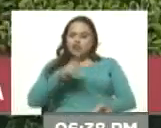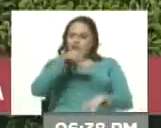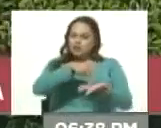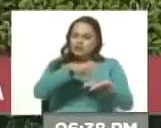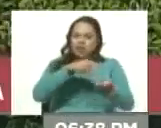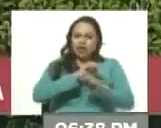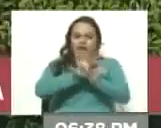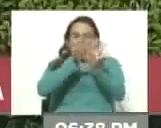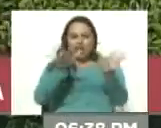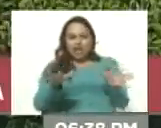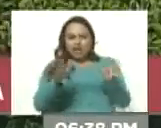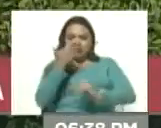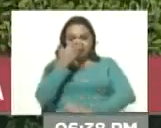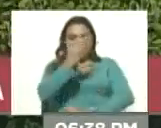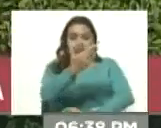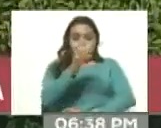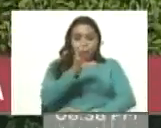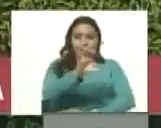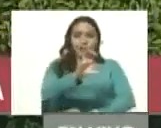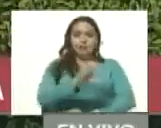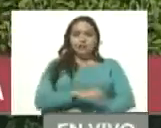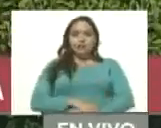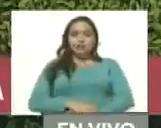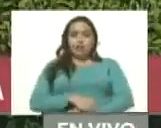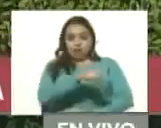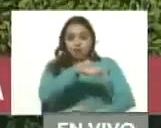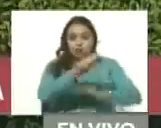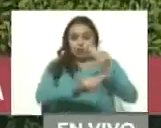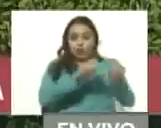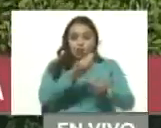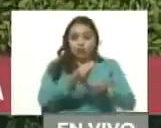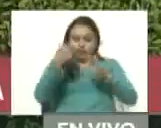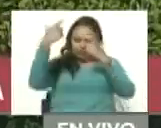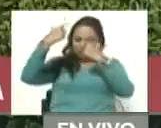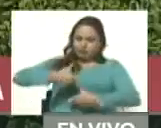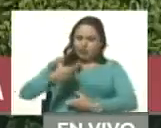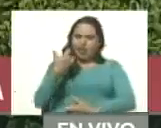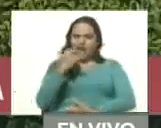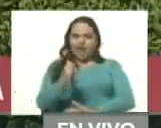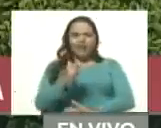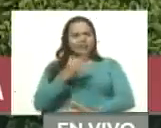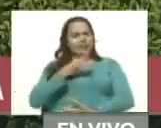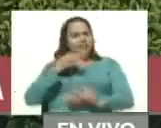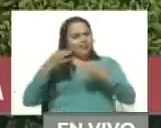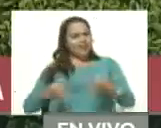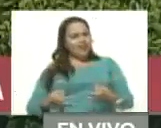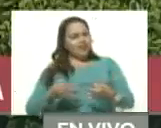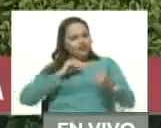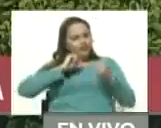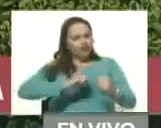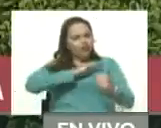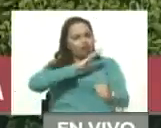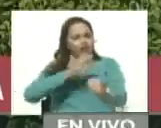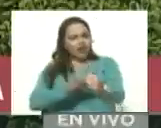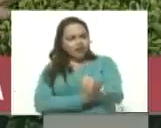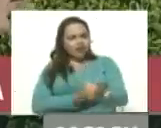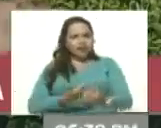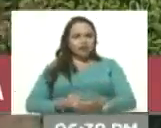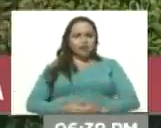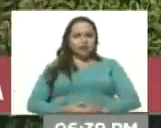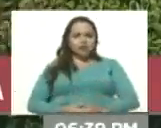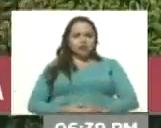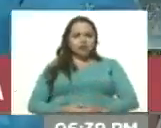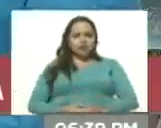ante el país y por supuesto eso hace pues que nuestra posición sea bien bien bien fuerte y bien como tú dices